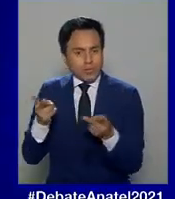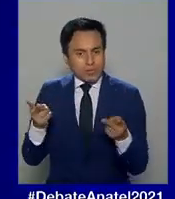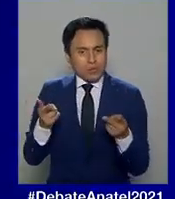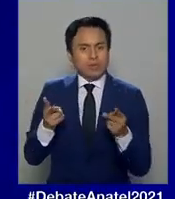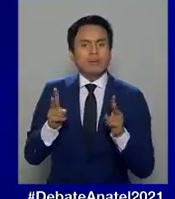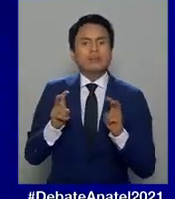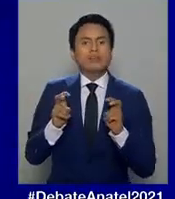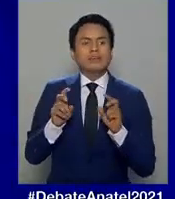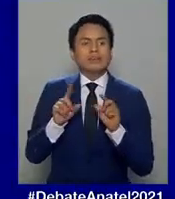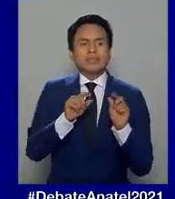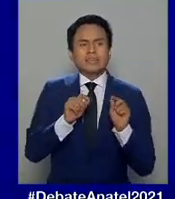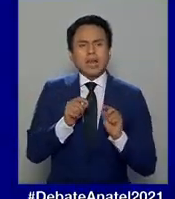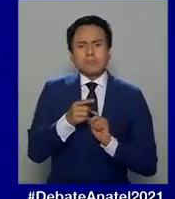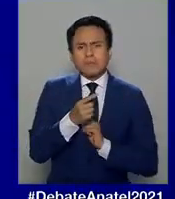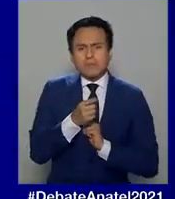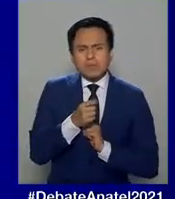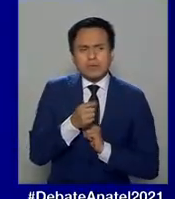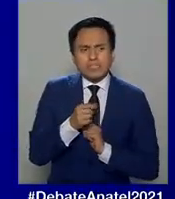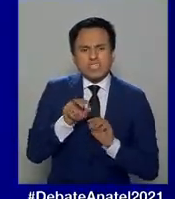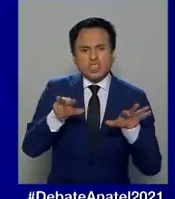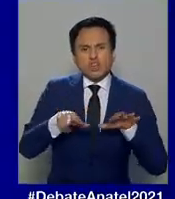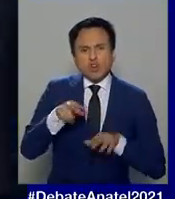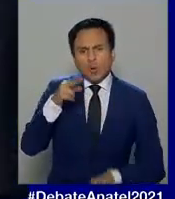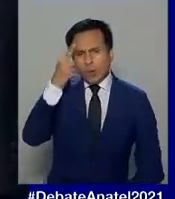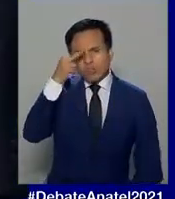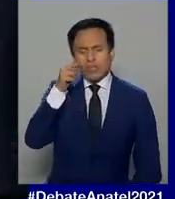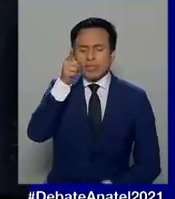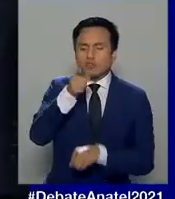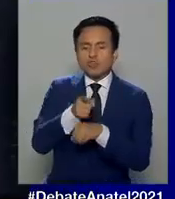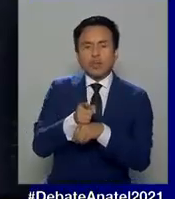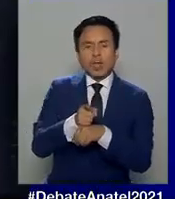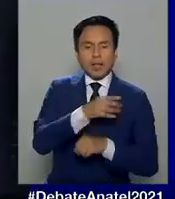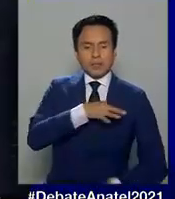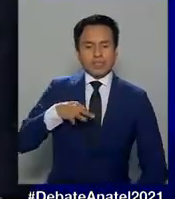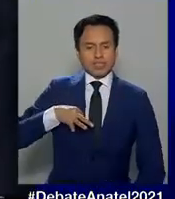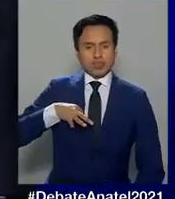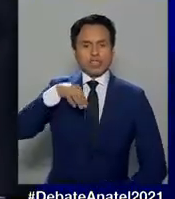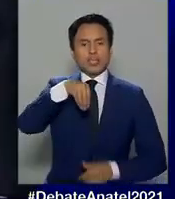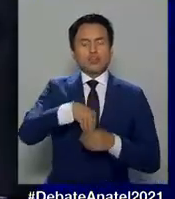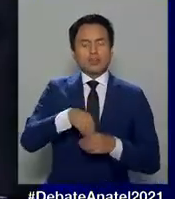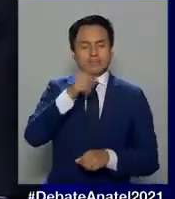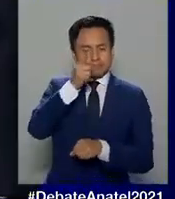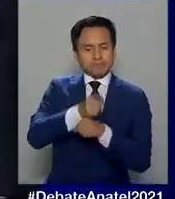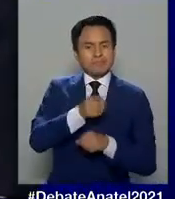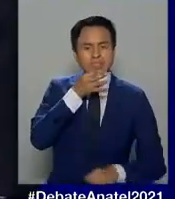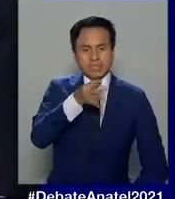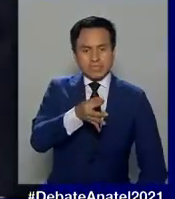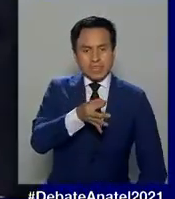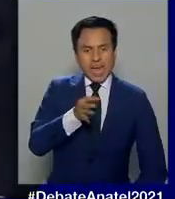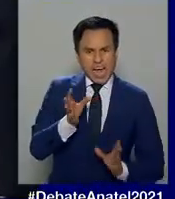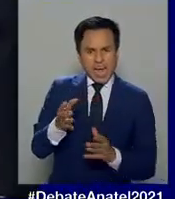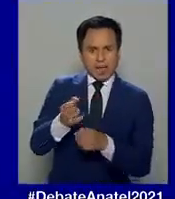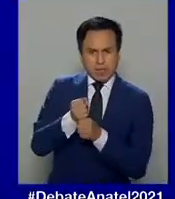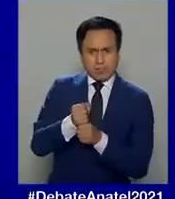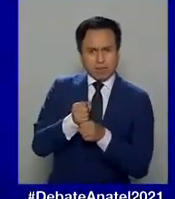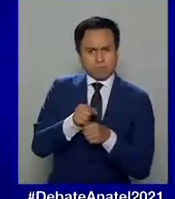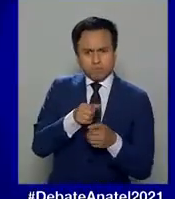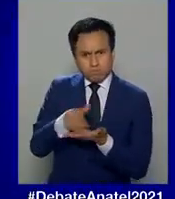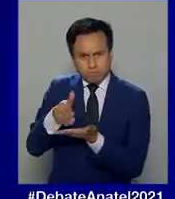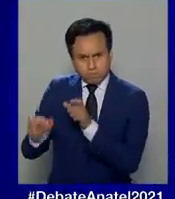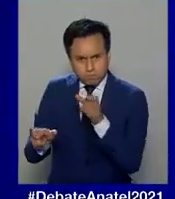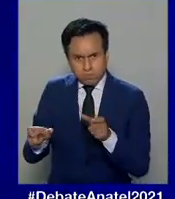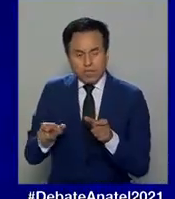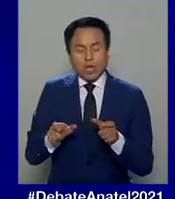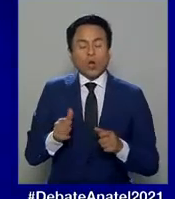se cansaron de la violencia. Viene el 18 de marzo, José Antonio. ¿Qué instrucción le da usted a su ministro o ministra del Interior? Que cumpla con la ley y que las